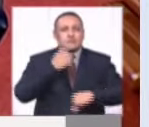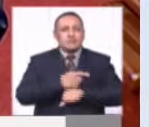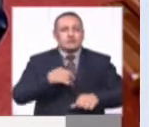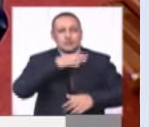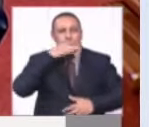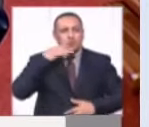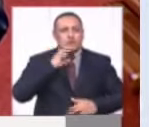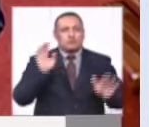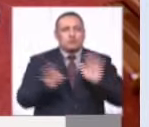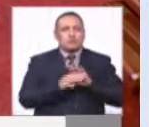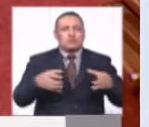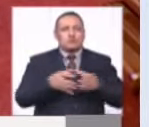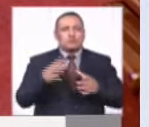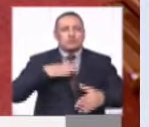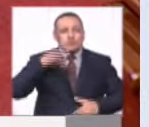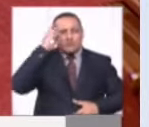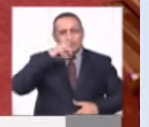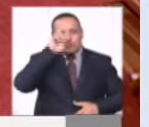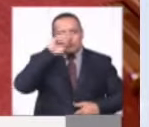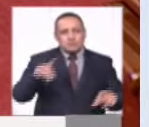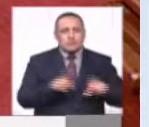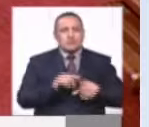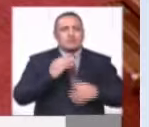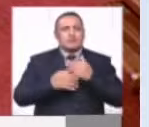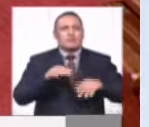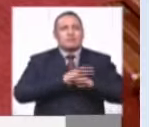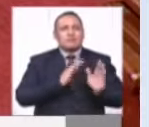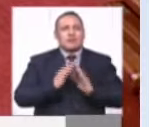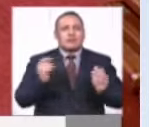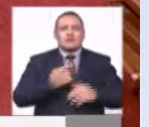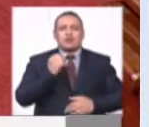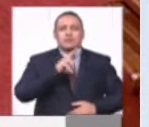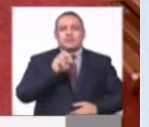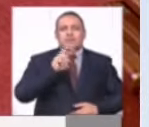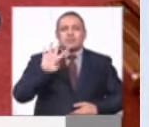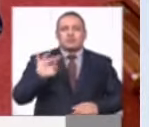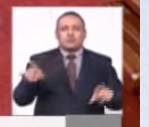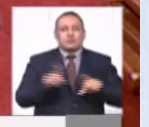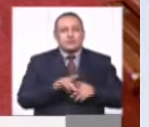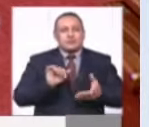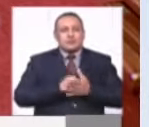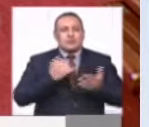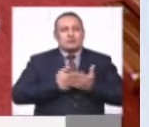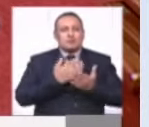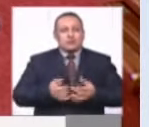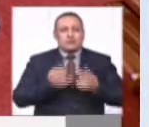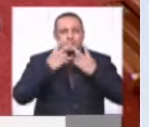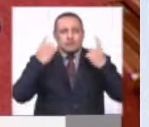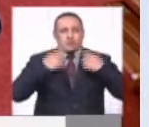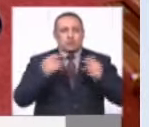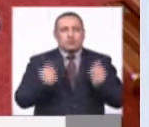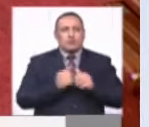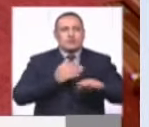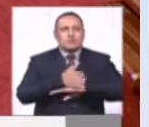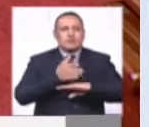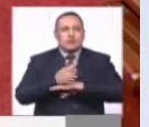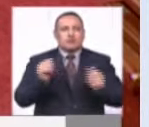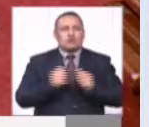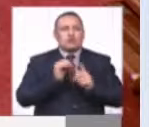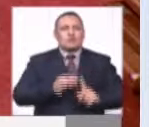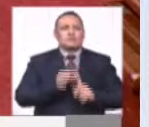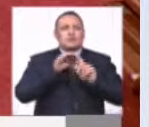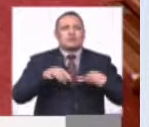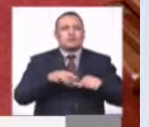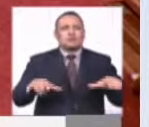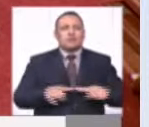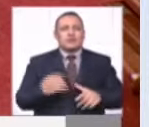drogas. La Policía Nacional está llevando a cabo el Plan Antidrogas 2024, cuyo propósito es intervenir en los principales